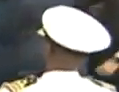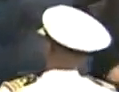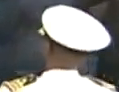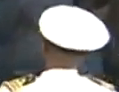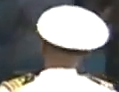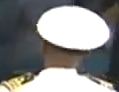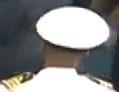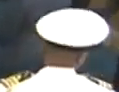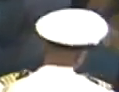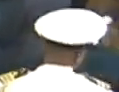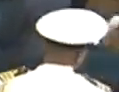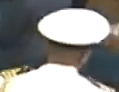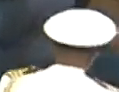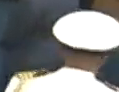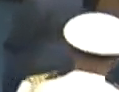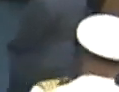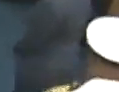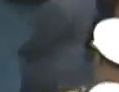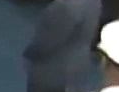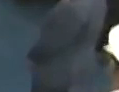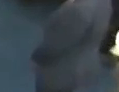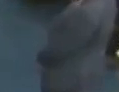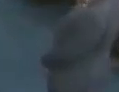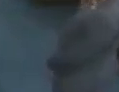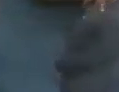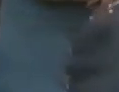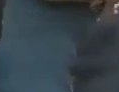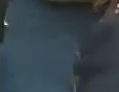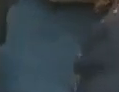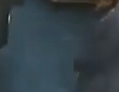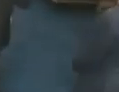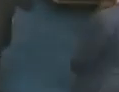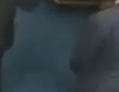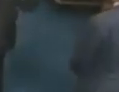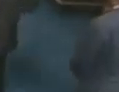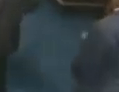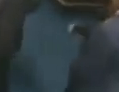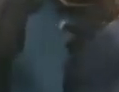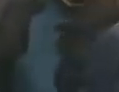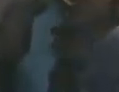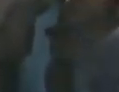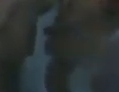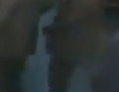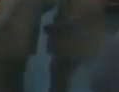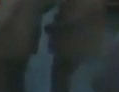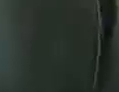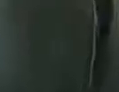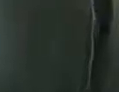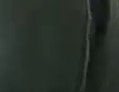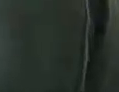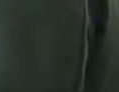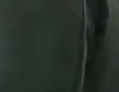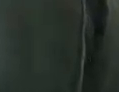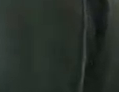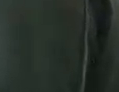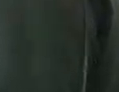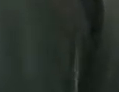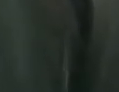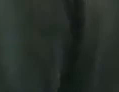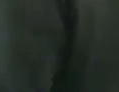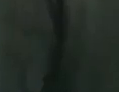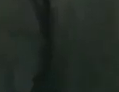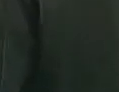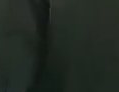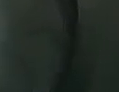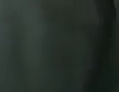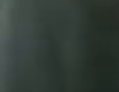algo extraordinario, es un mensaje de paz y de solidaridad que se le envía al mundo entero. También ha dicho que vuelve Petrocaribe, vuelve